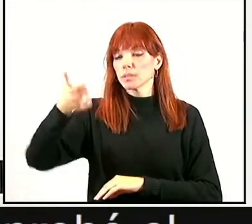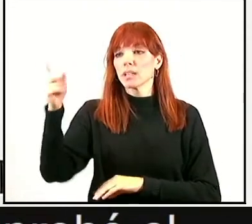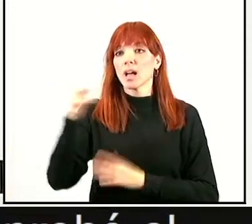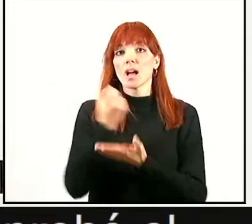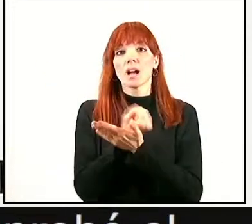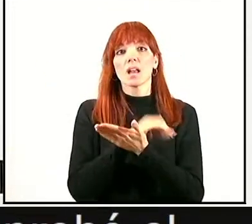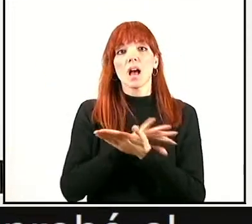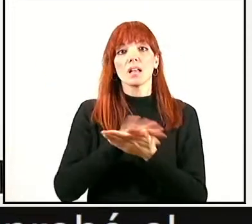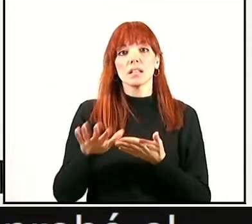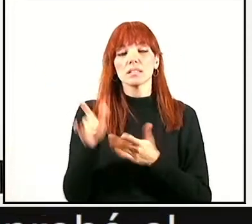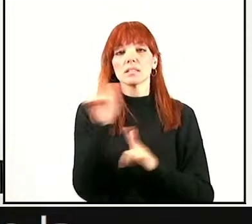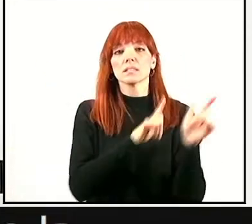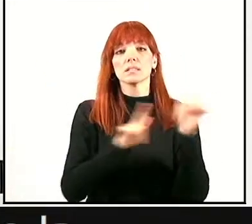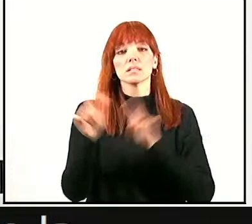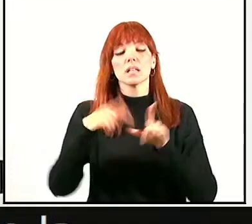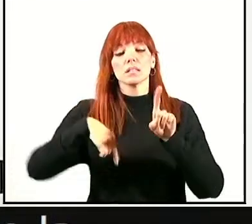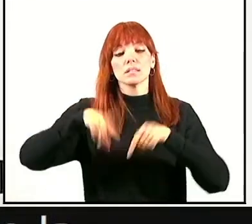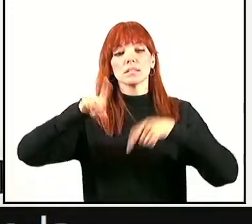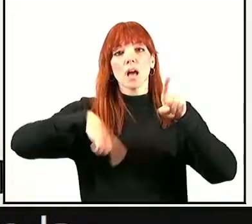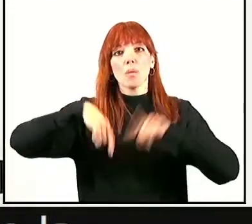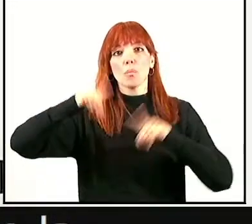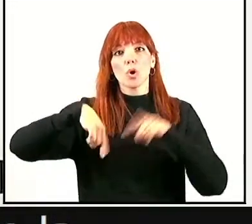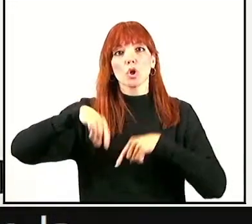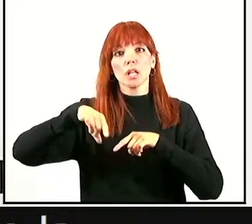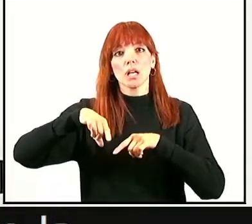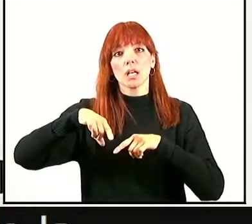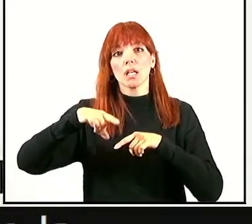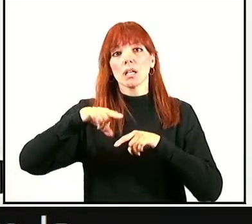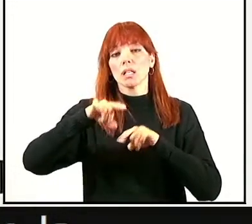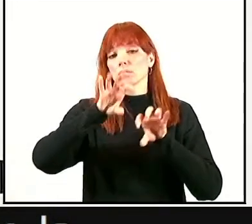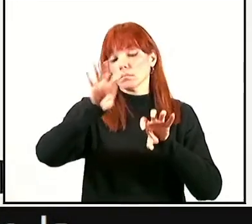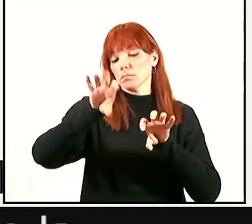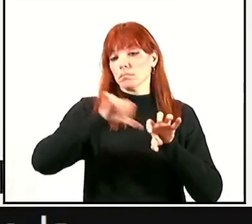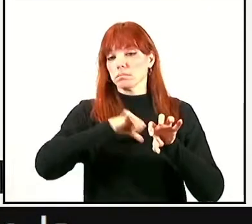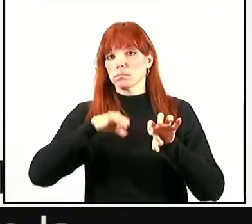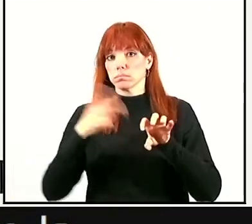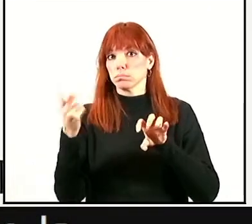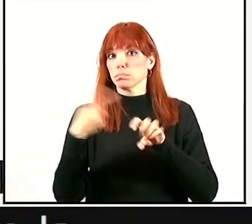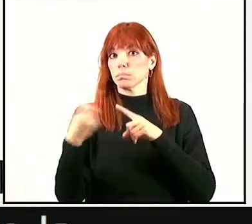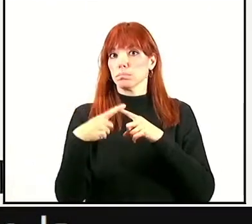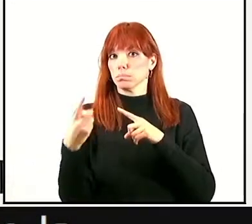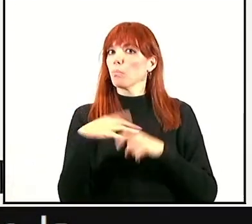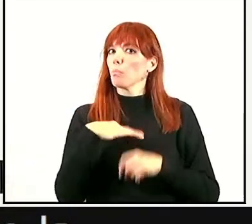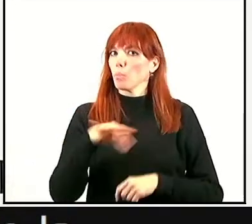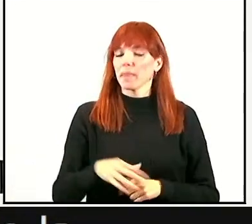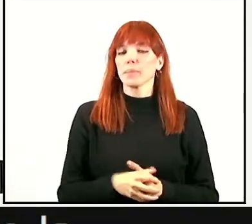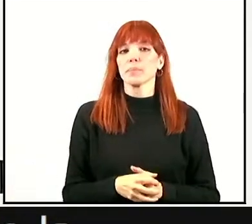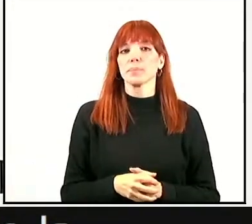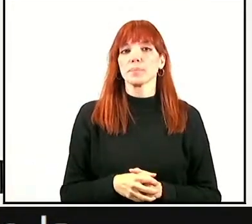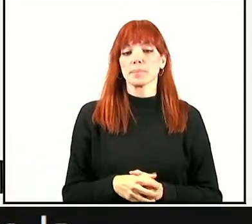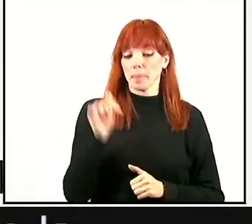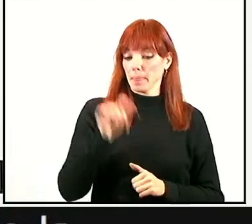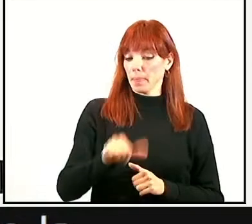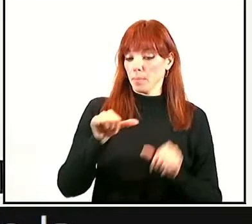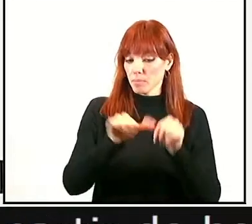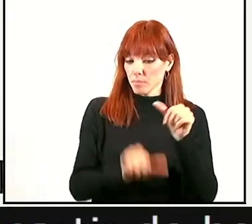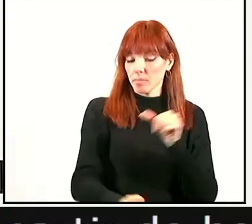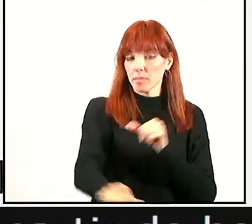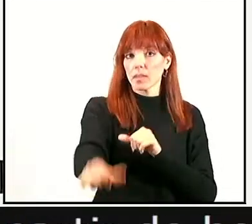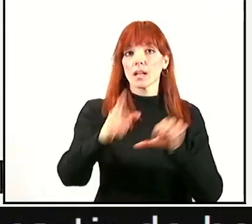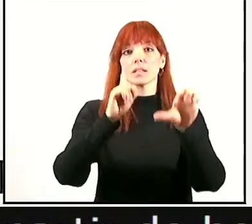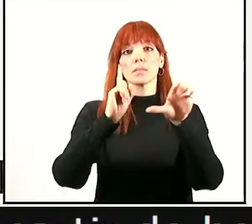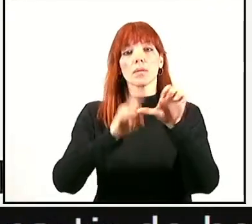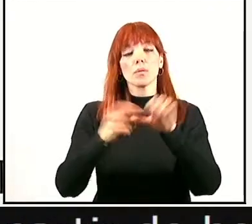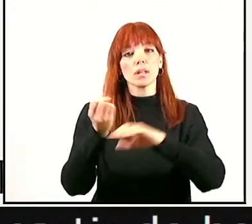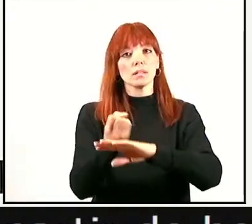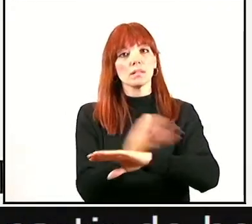gratuidad de transporte en tren. Es decir, a partir de hoy podemos decir que en Extremadura se puede viajar en